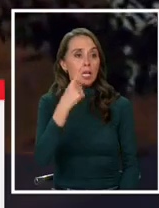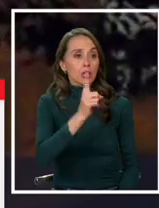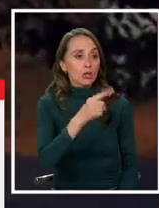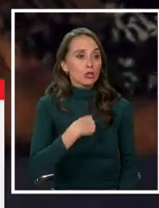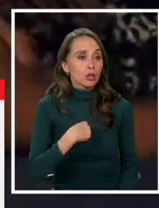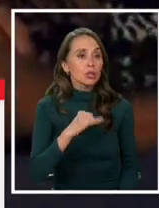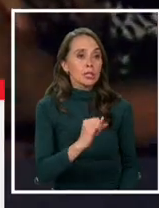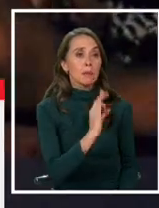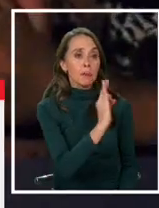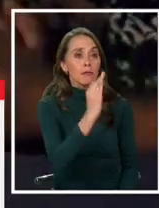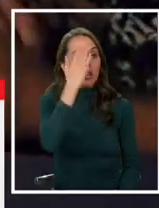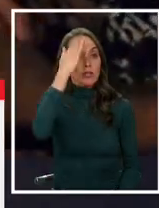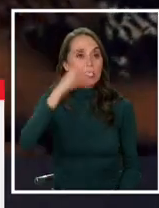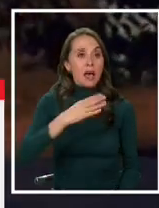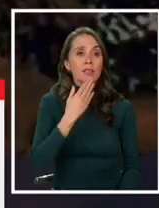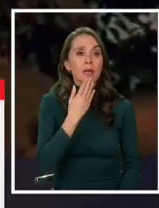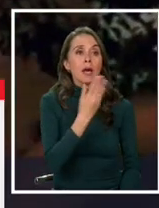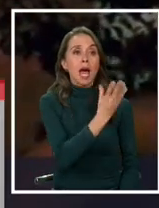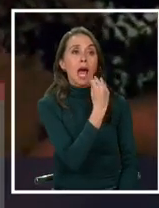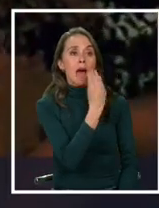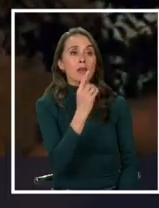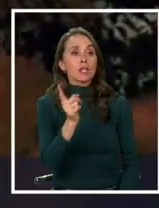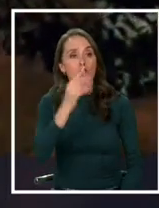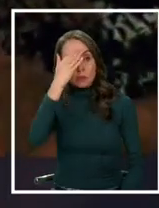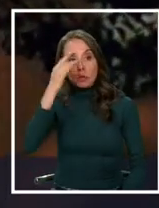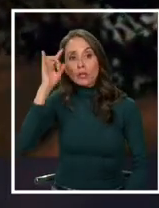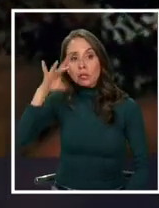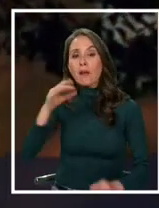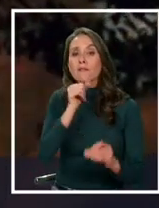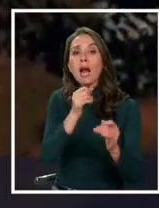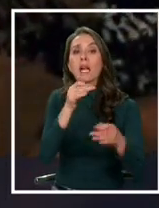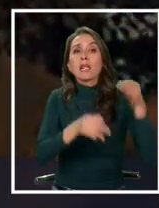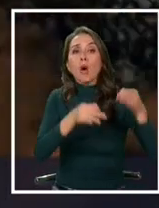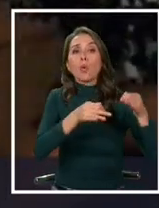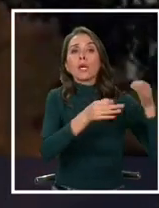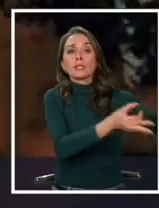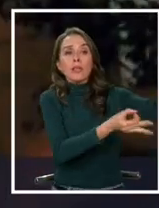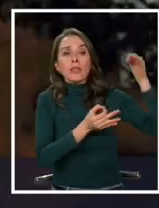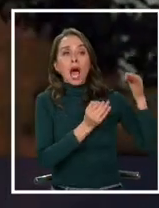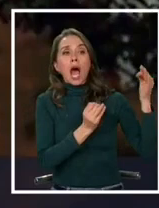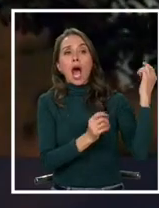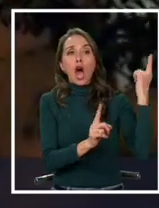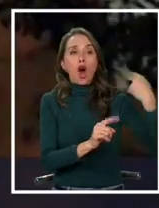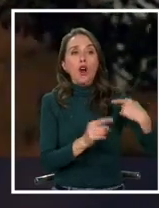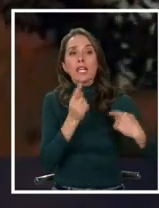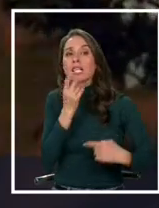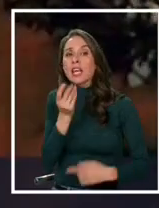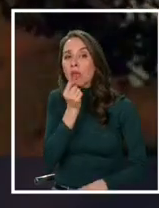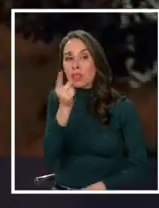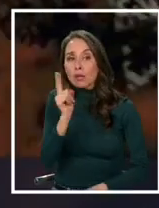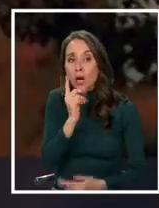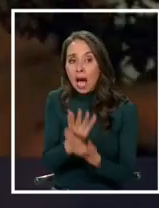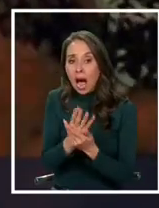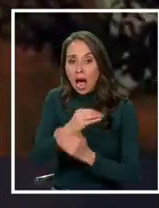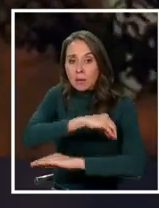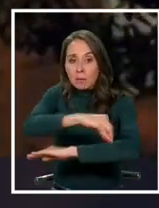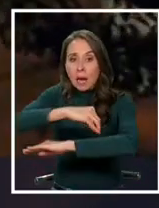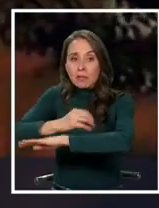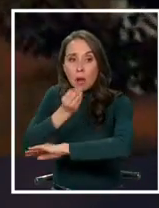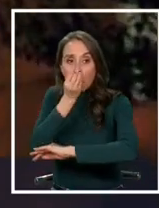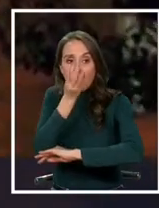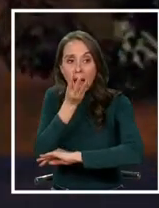estoy diend perfecto eso lo sabemos También seoc estamos consiguiendo la yé es lo que se supone que dice la denuncia Que aquí hay